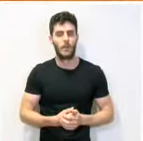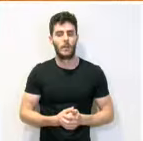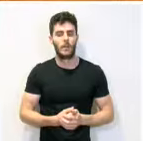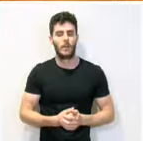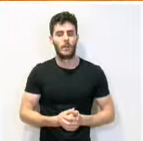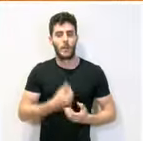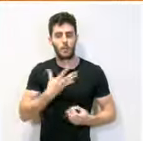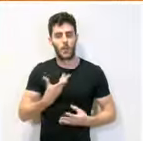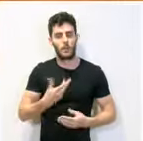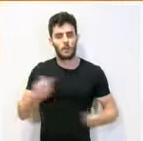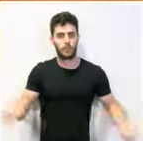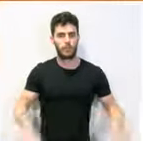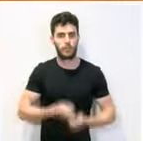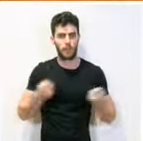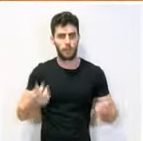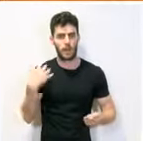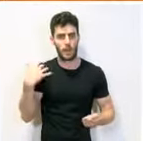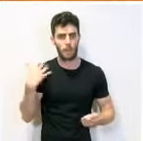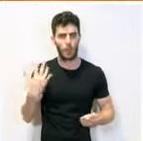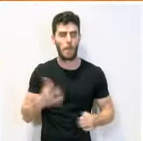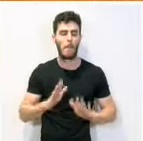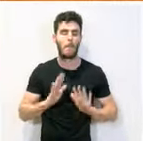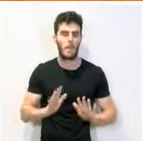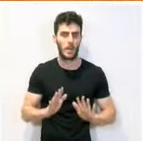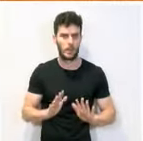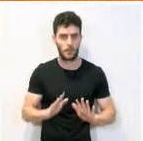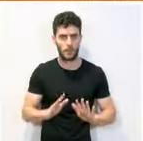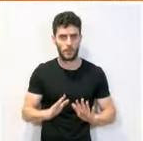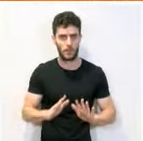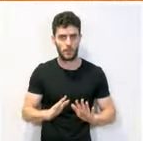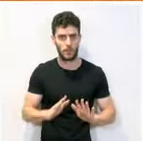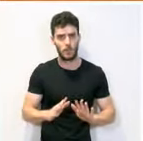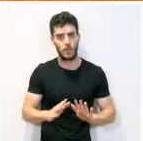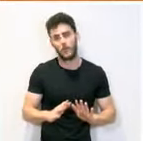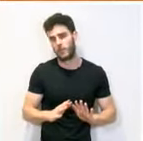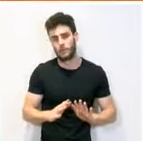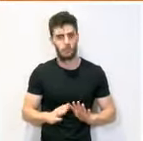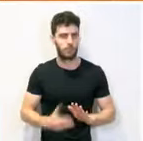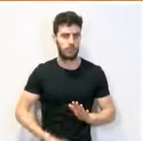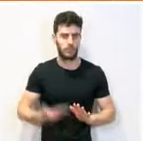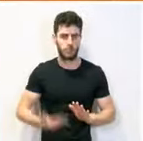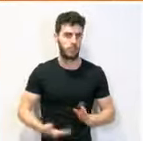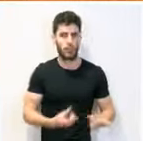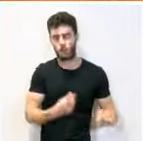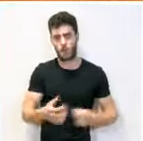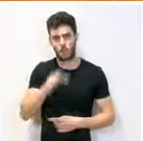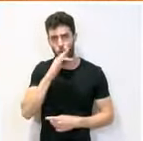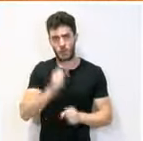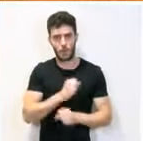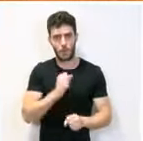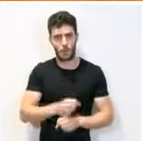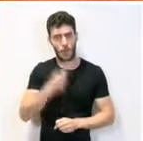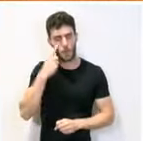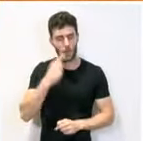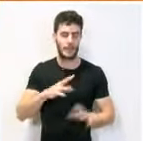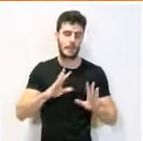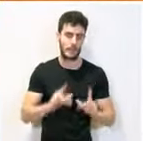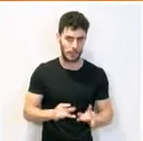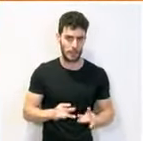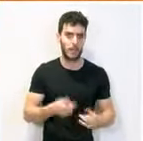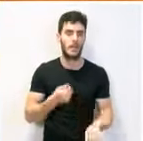que nos anunciaba recientemente, pero sigue siendo la gran asignatura. Yo no puedo coincidir con usted en que sea histórica